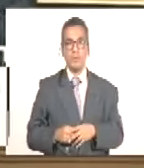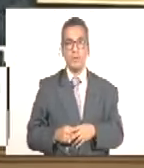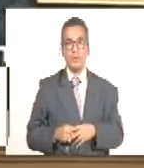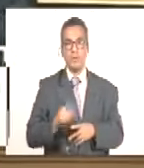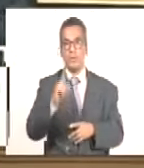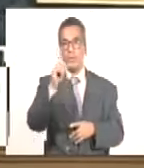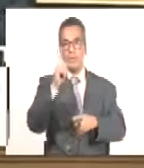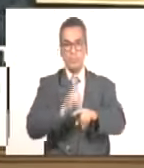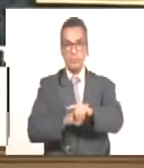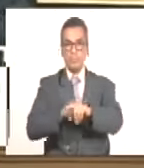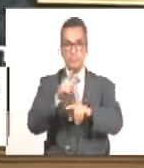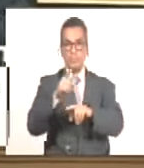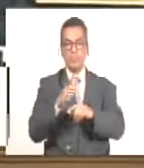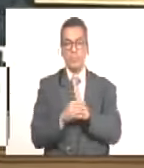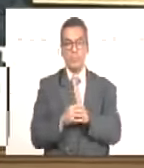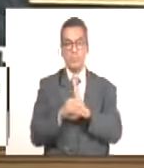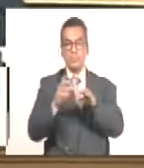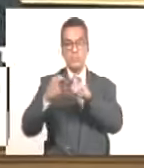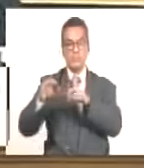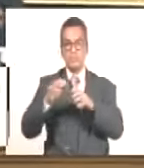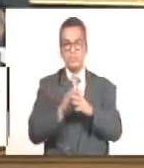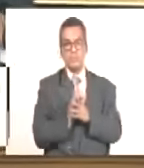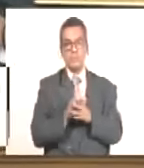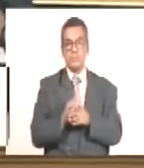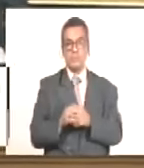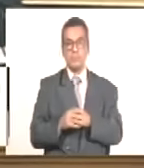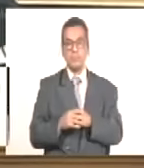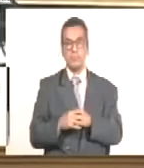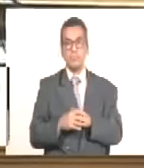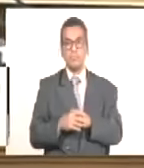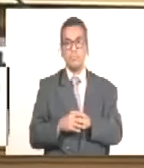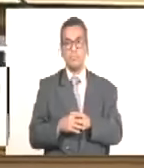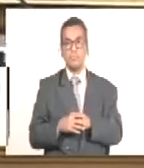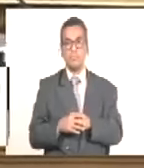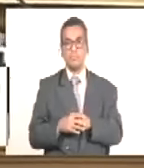Minuto, secretaria.